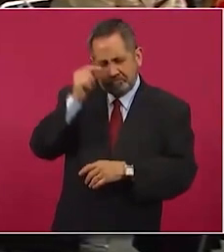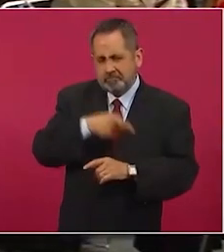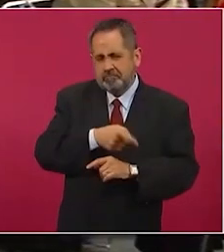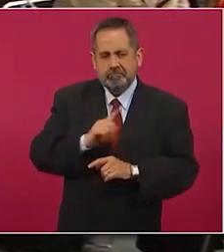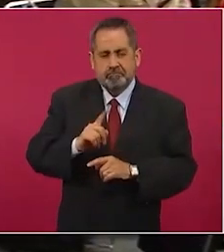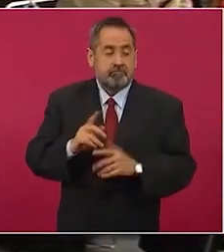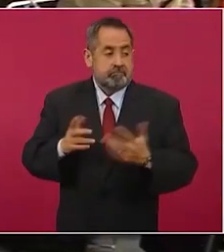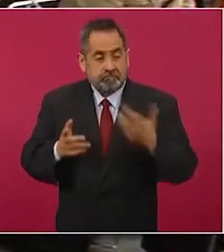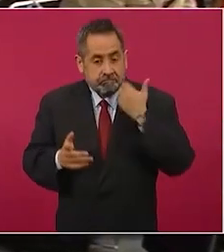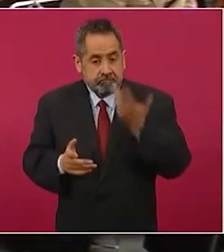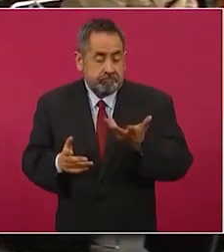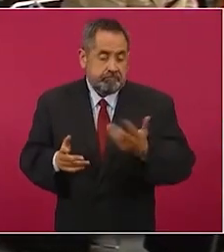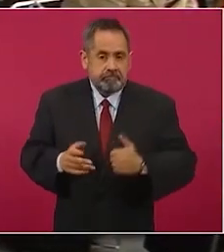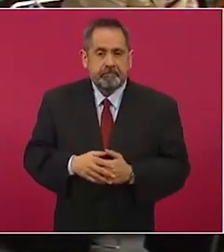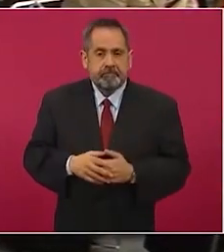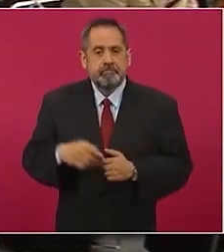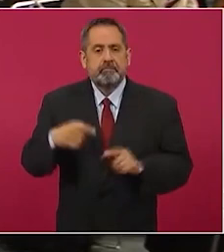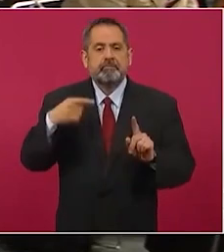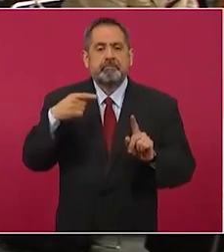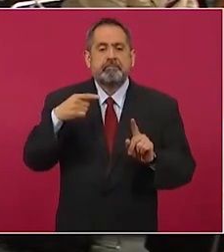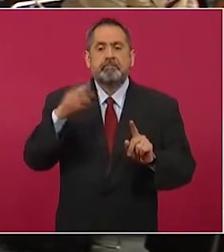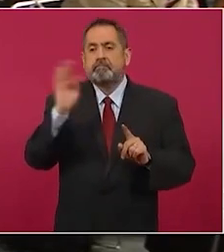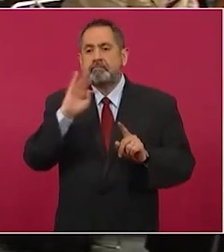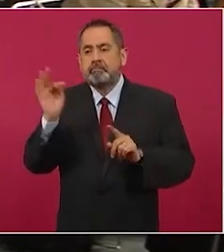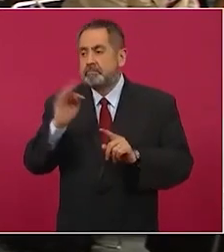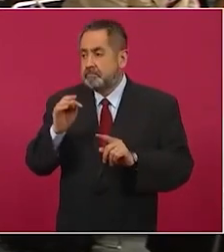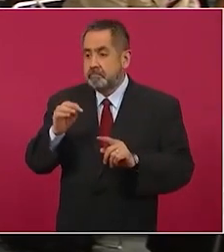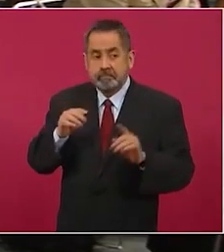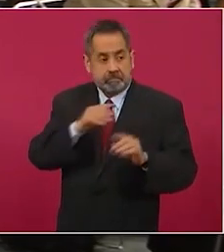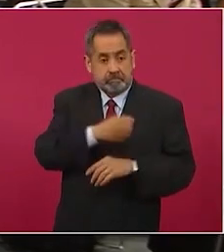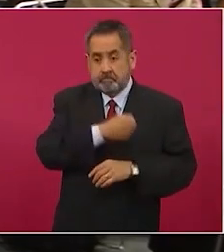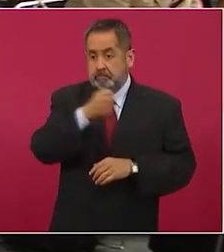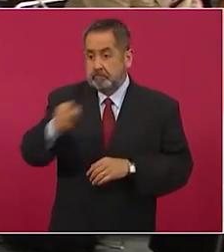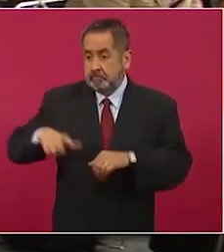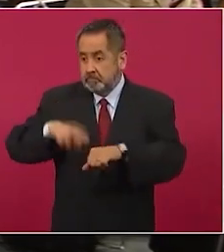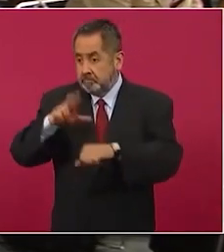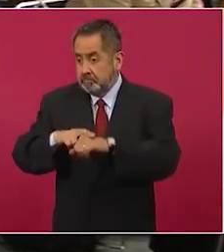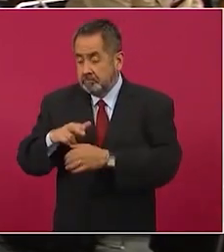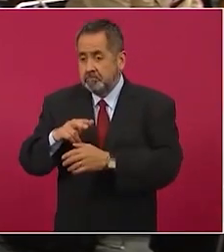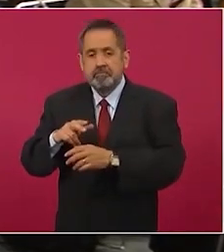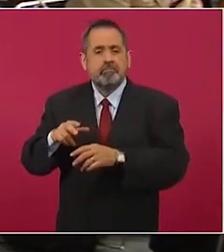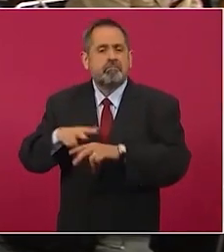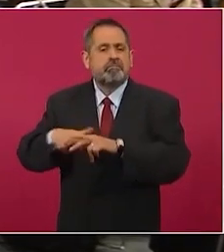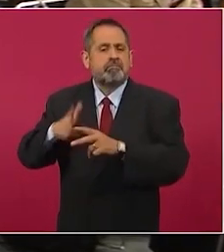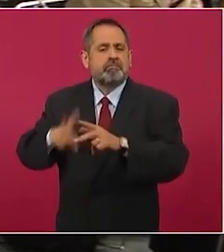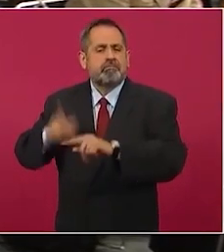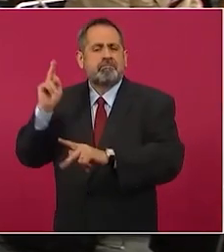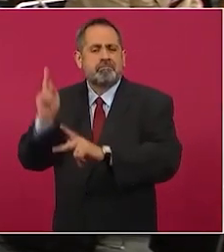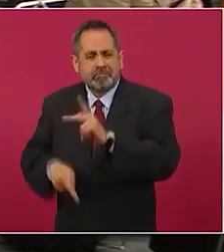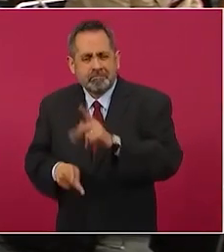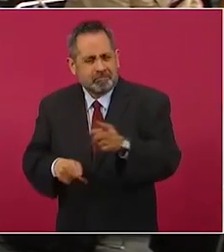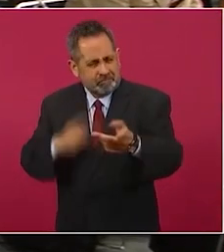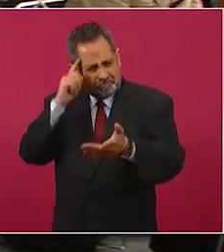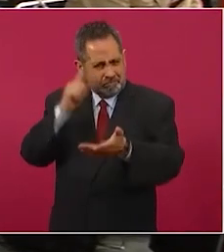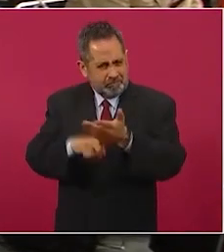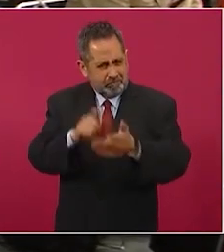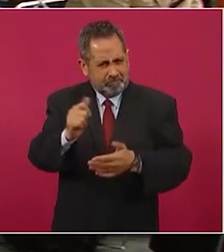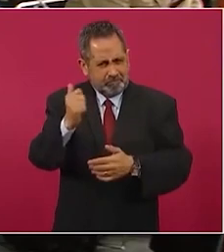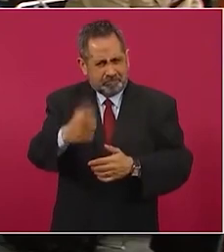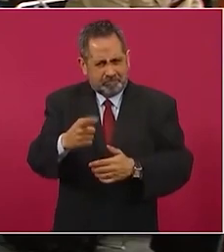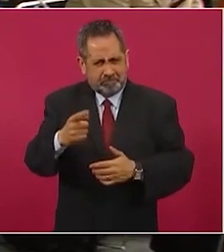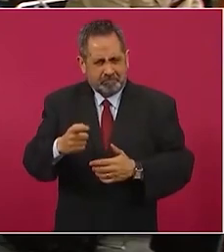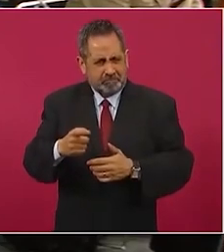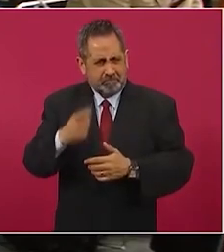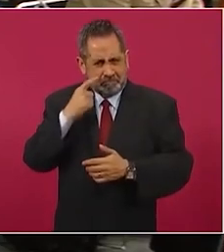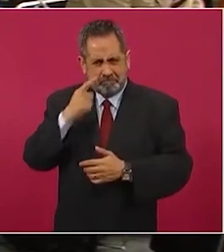Ya ha mencionado también que corre riesgos el proyecto del Tren Maya. ¿Cree usted que pueda correr riesgos el proyecto del Tren Maya si llegara